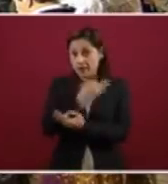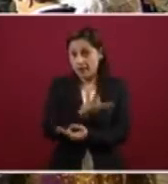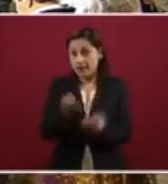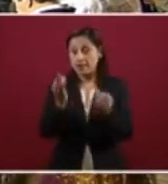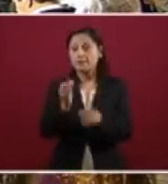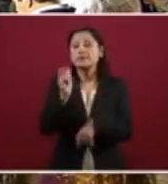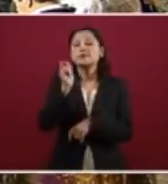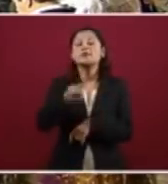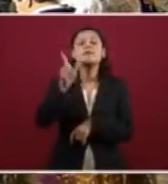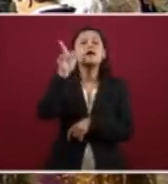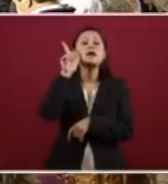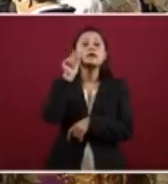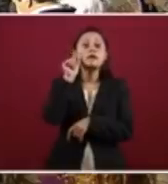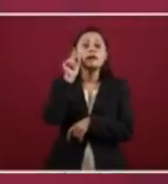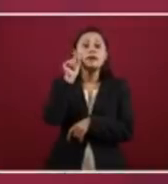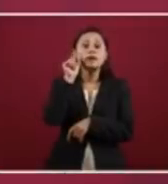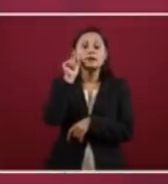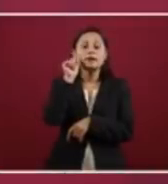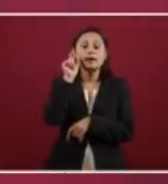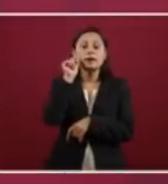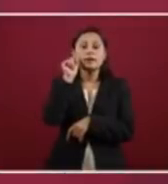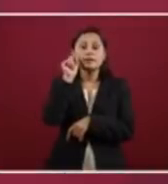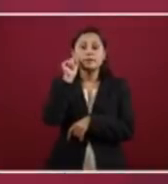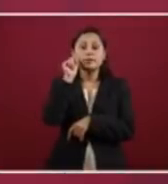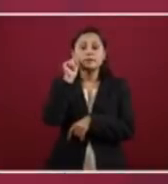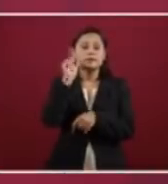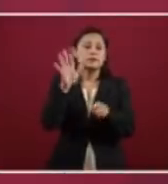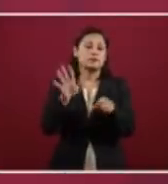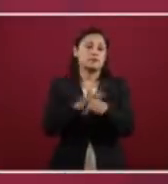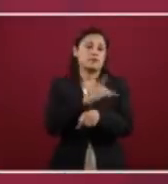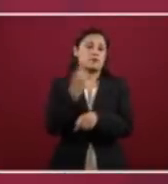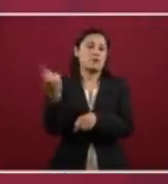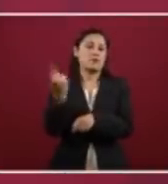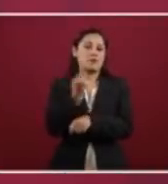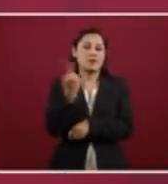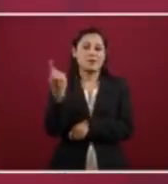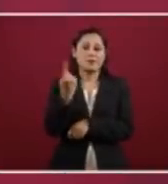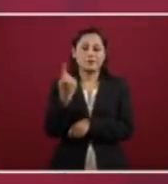precisamente el día de mañana, con motivo del aniversario